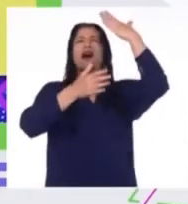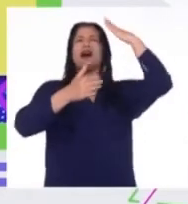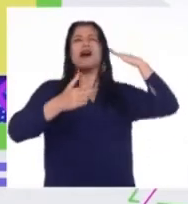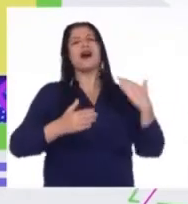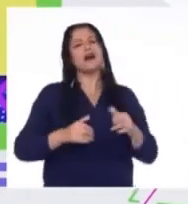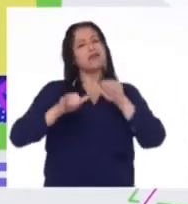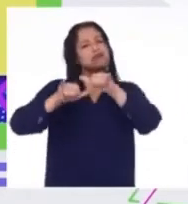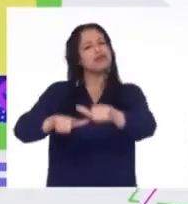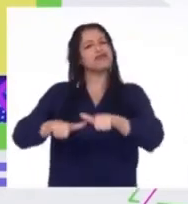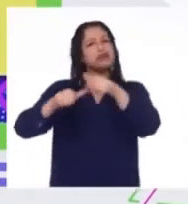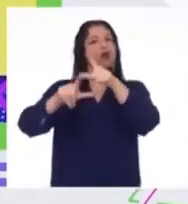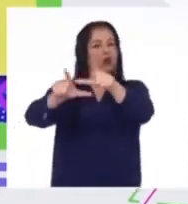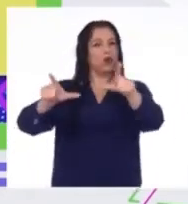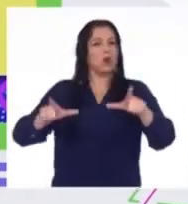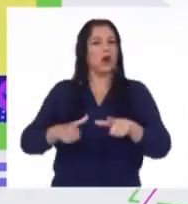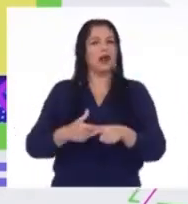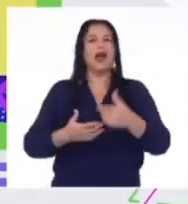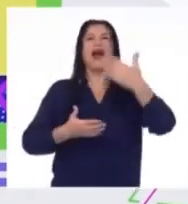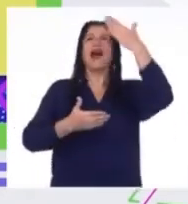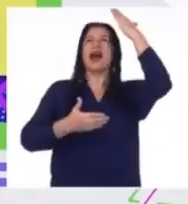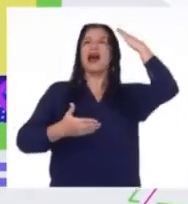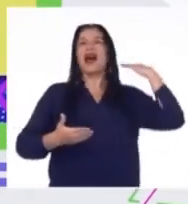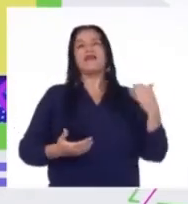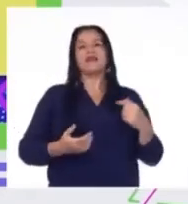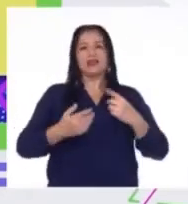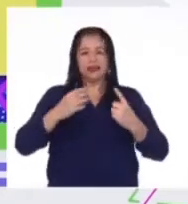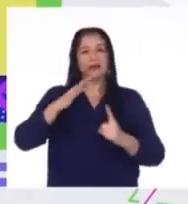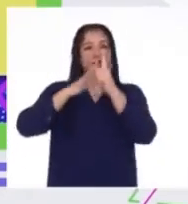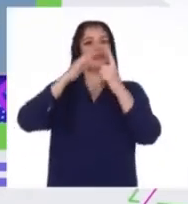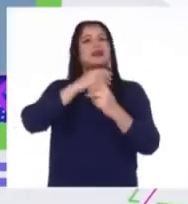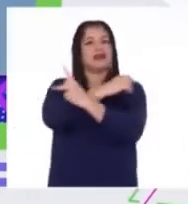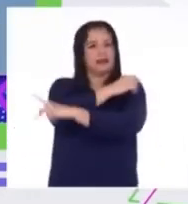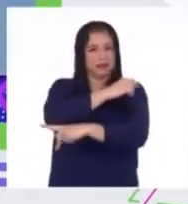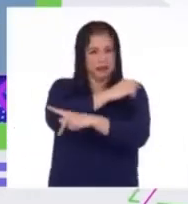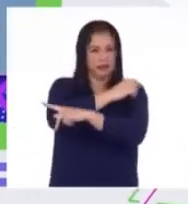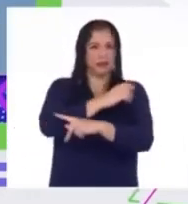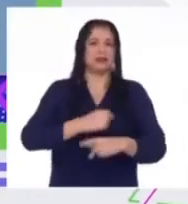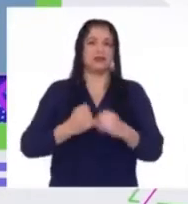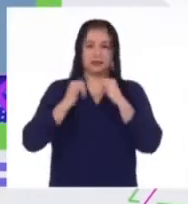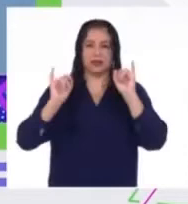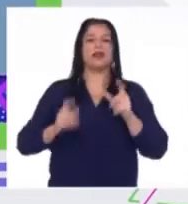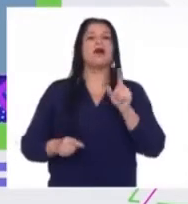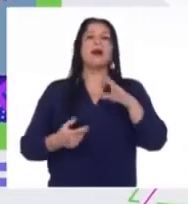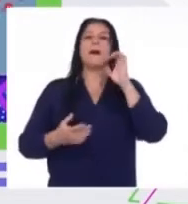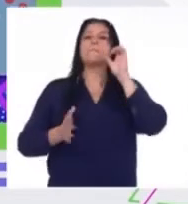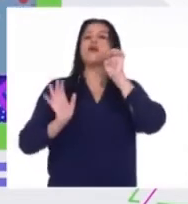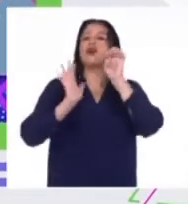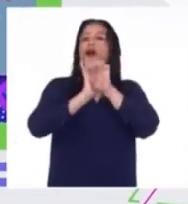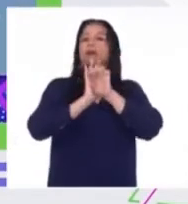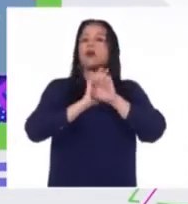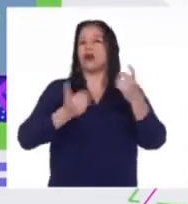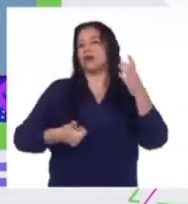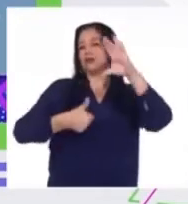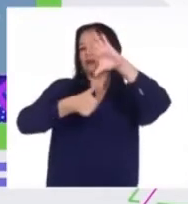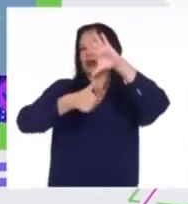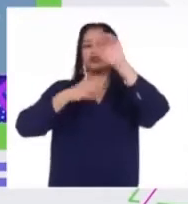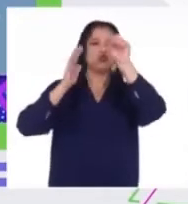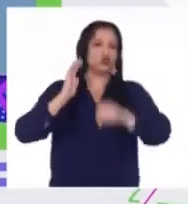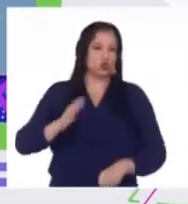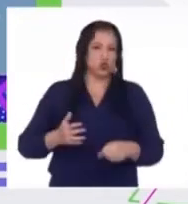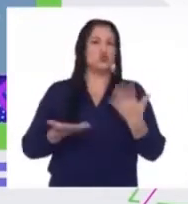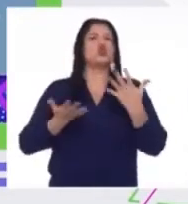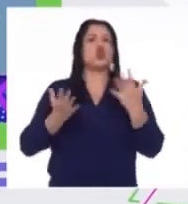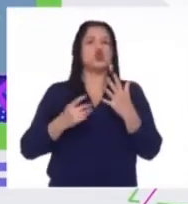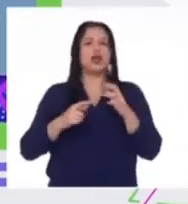territorio, muchísimo antes que se crearan los países. Por ejemplo, en Sudamérica habitaron personas provenientes